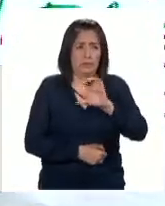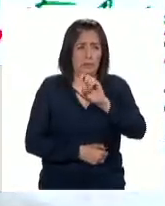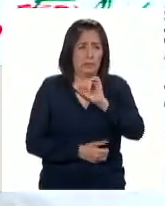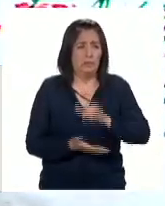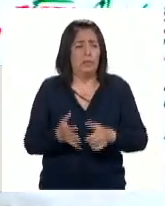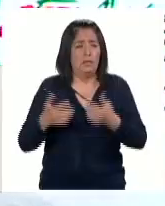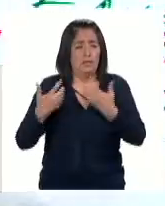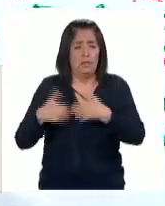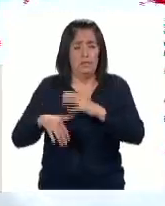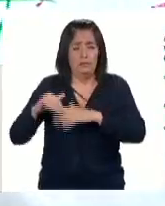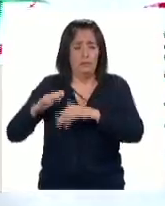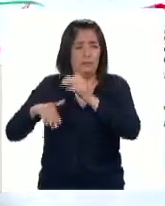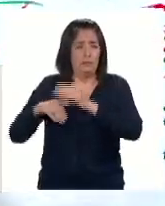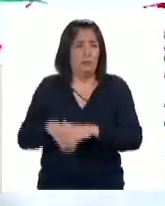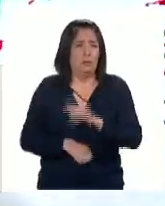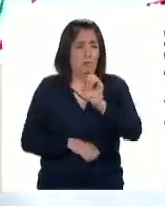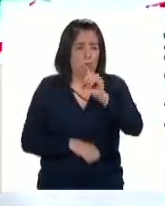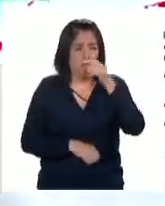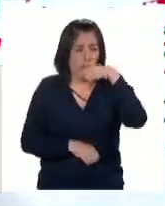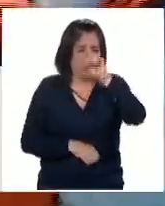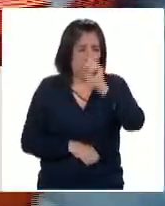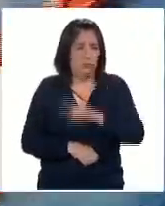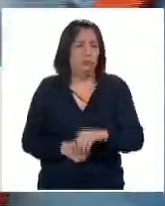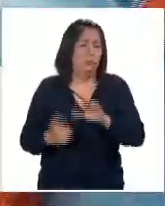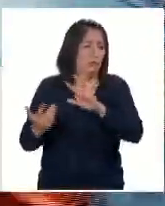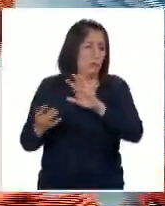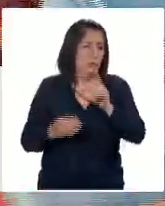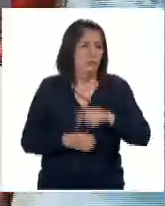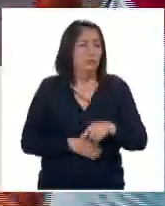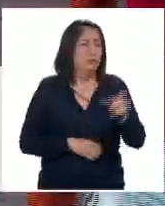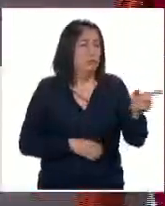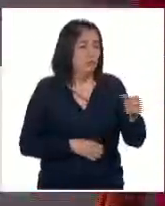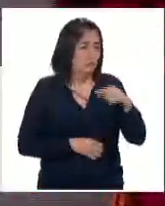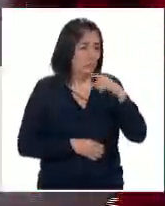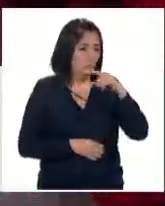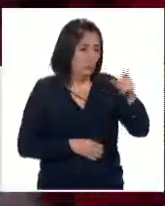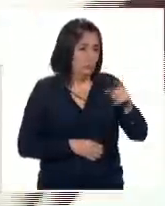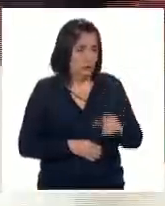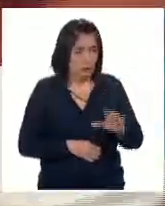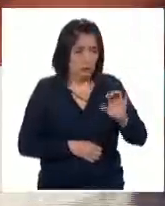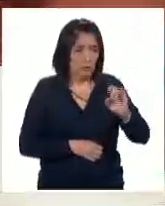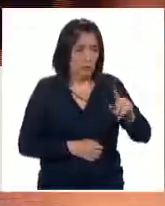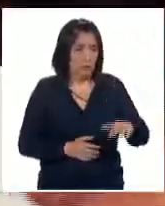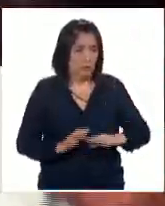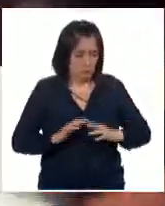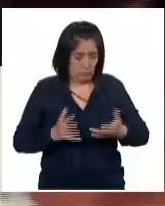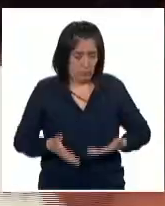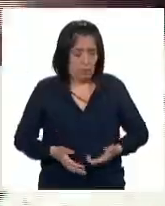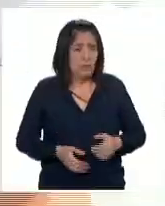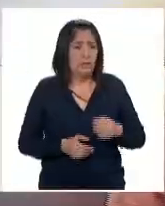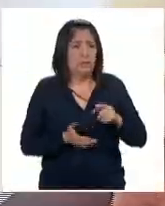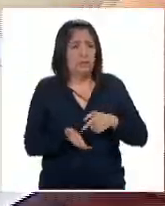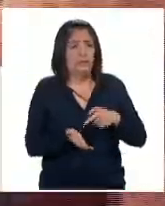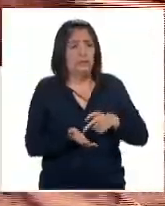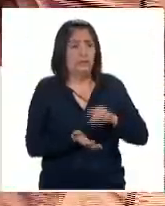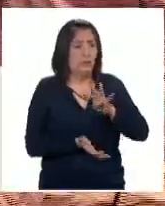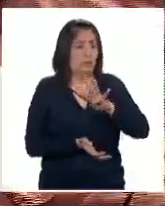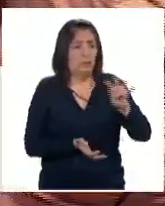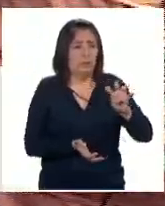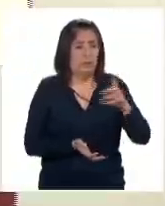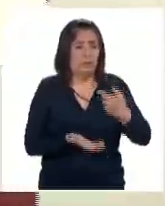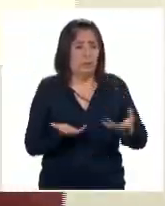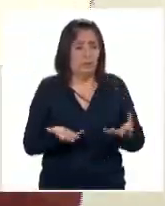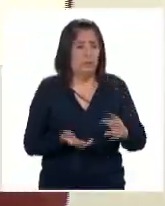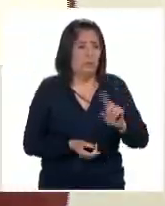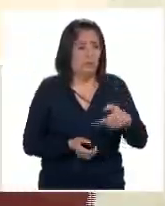RIL aproximadamente 1.998.000. Rosario Condori está embarazada. Le deben 400.000 soles por servicio de